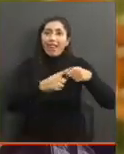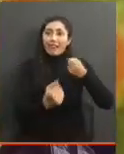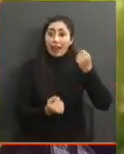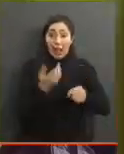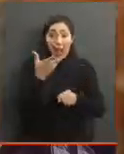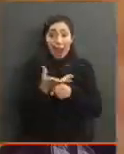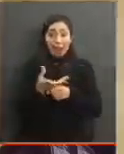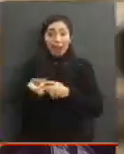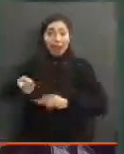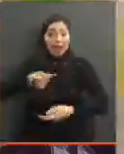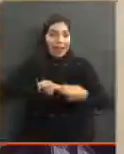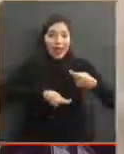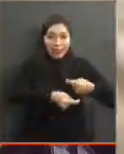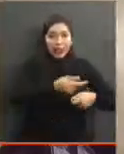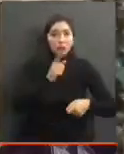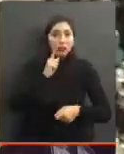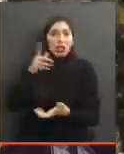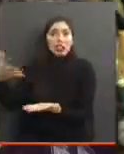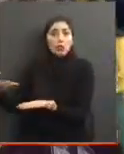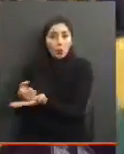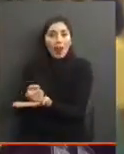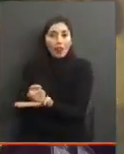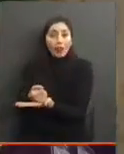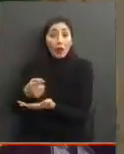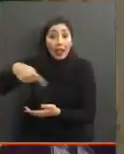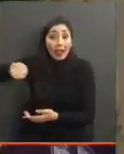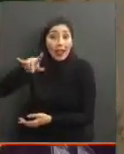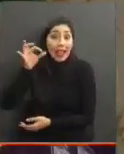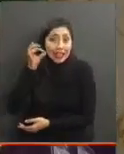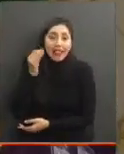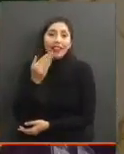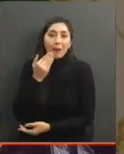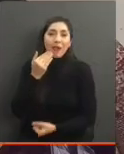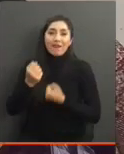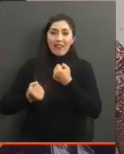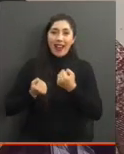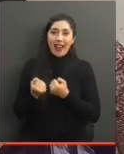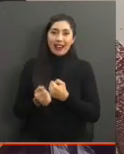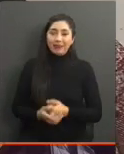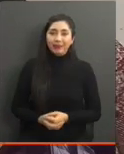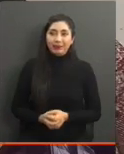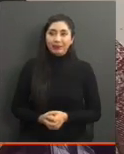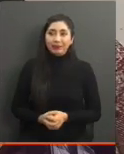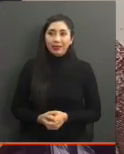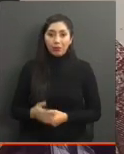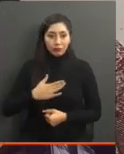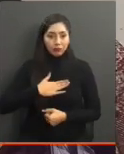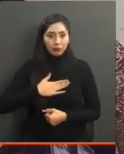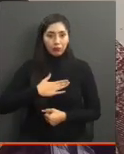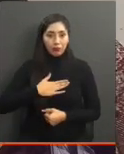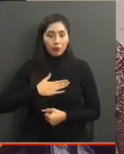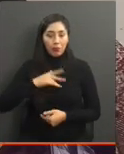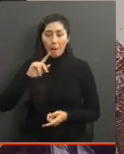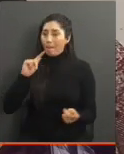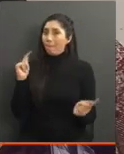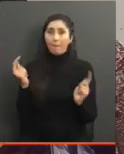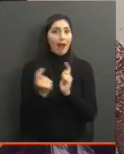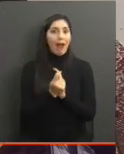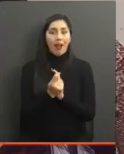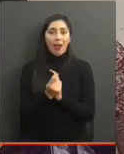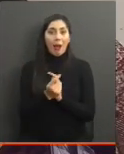y reciben un sueldo. Muchas de ellas también bailan. Te transformas. En el escenario eres otra